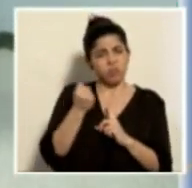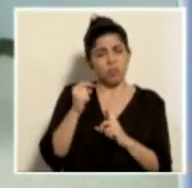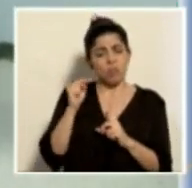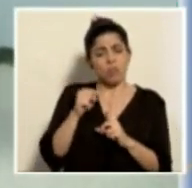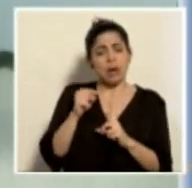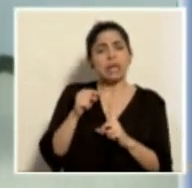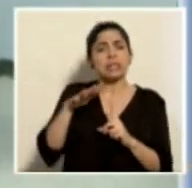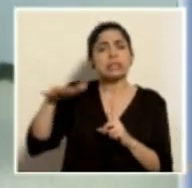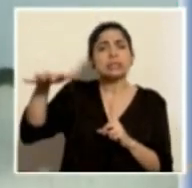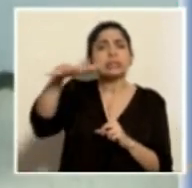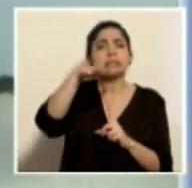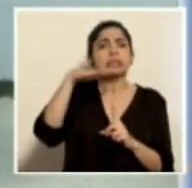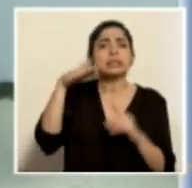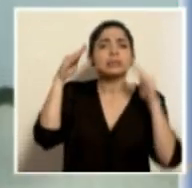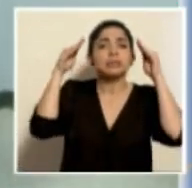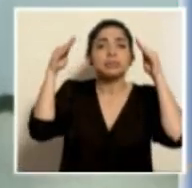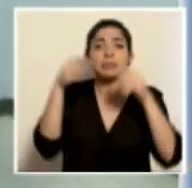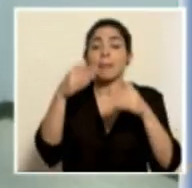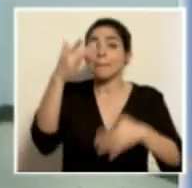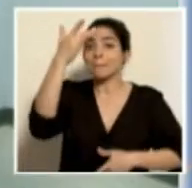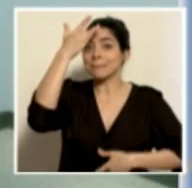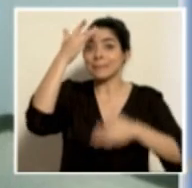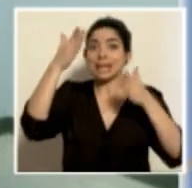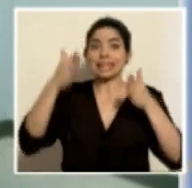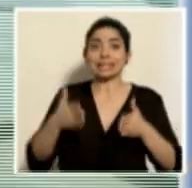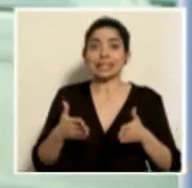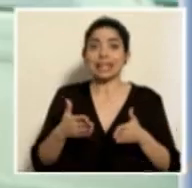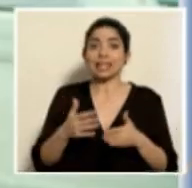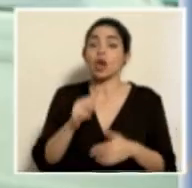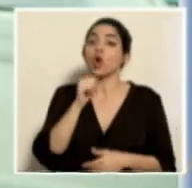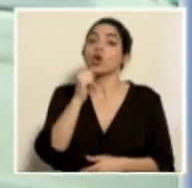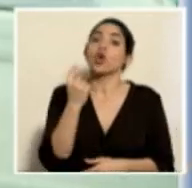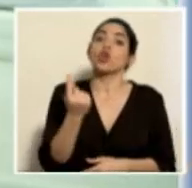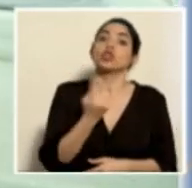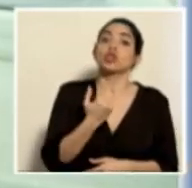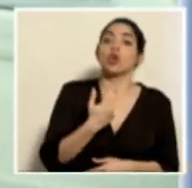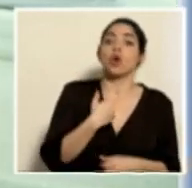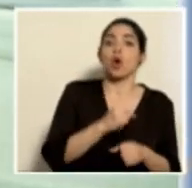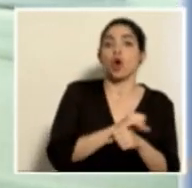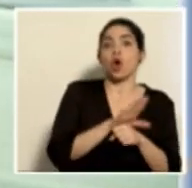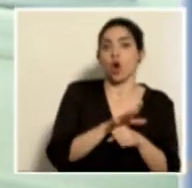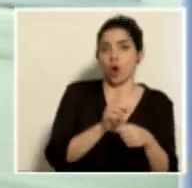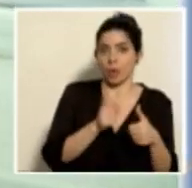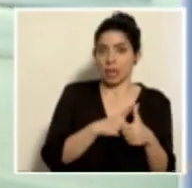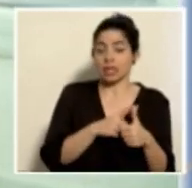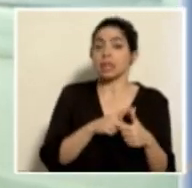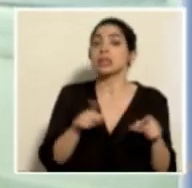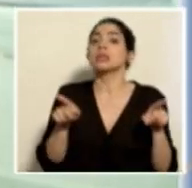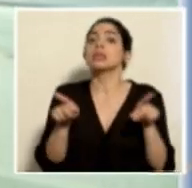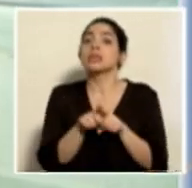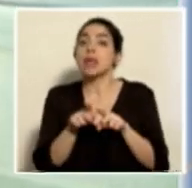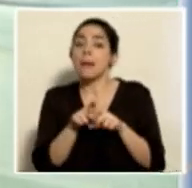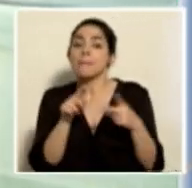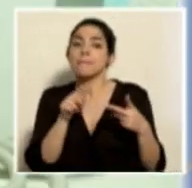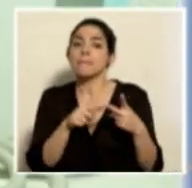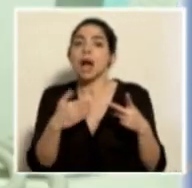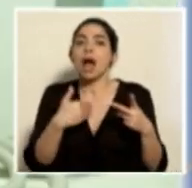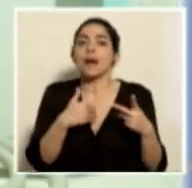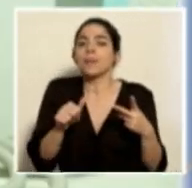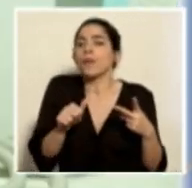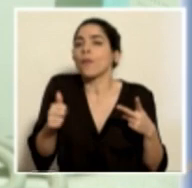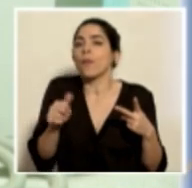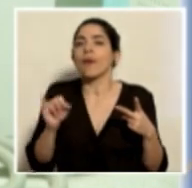van a dedicar a pacientes que no solo tienen COVID-19, sino que también tienen